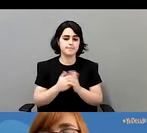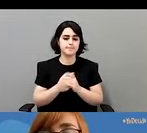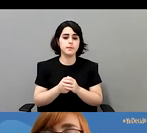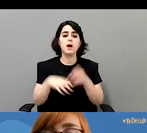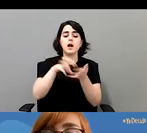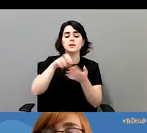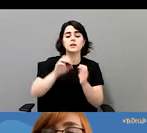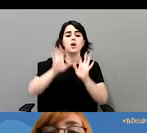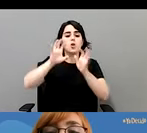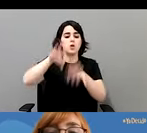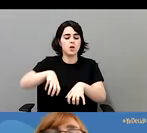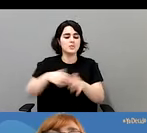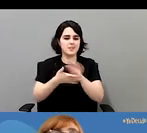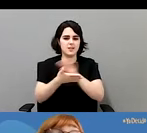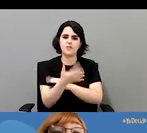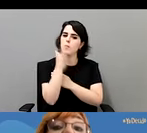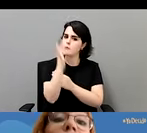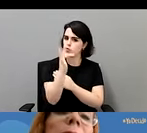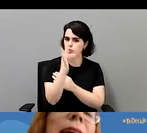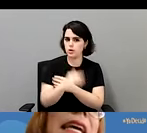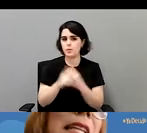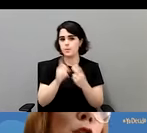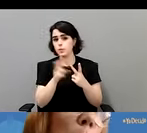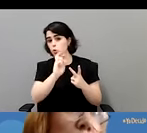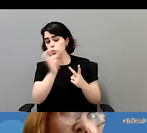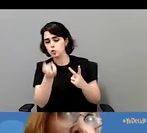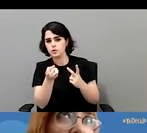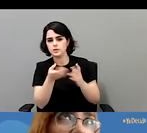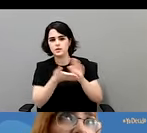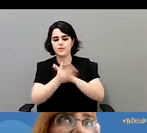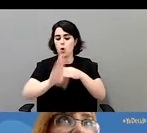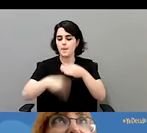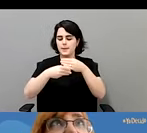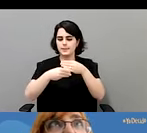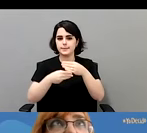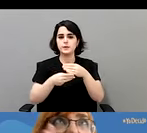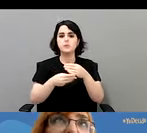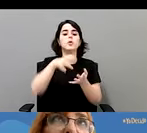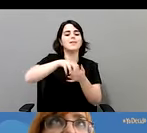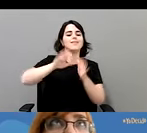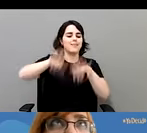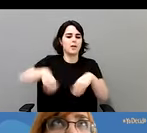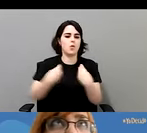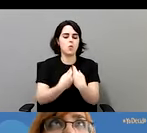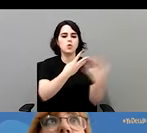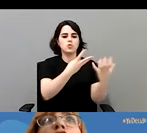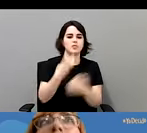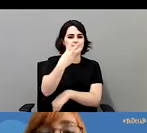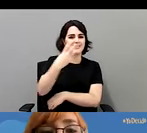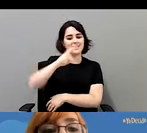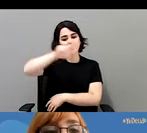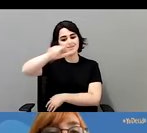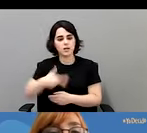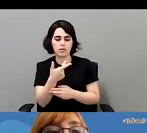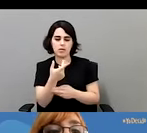León tiene esto favorable. Otra cosa favorable es el complemento, es decir, Castilla y León, junto a los 833 euros, da